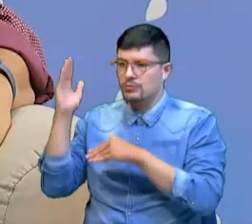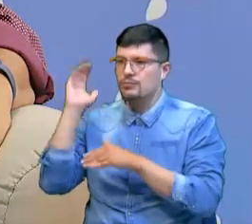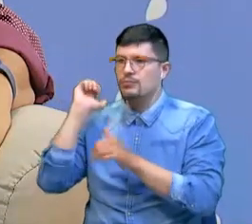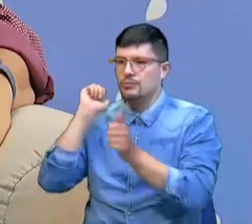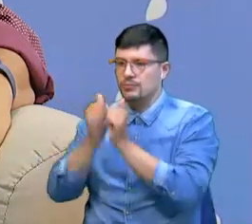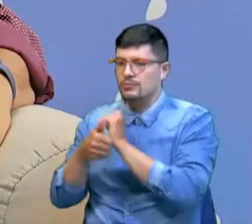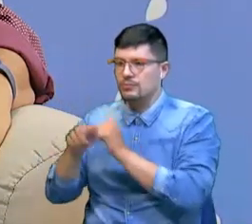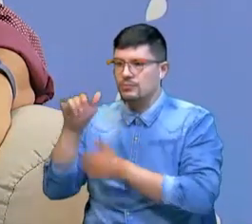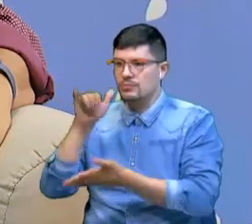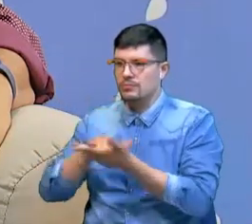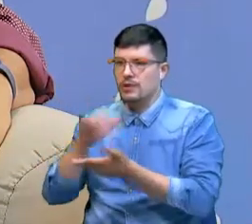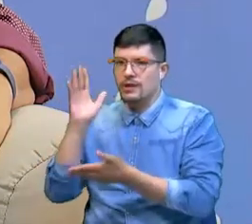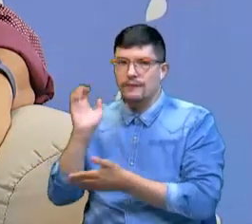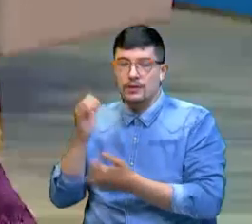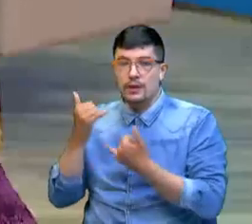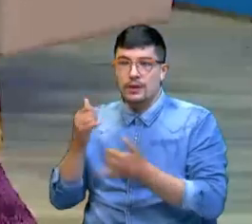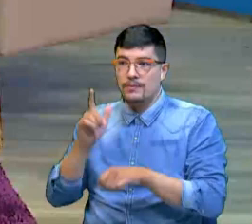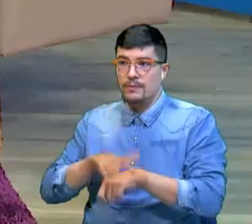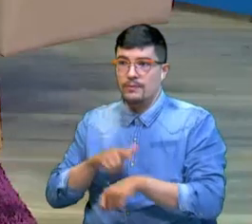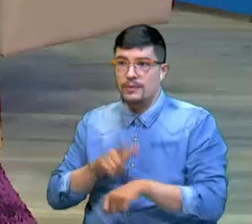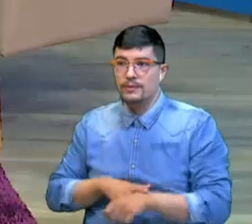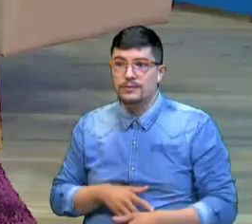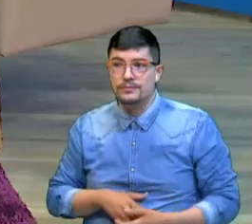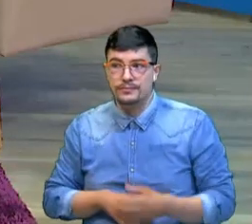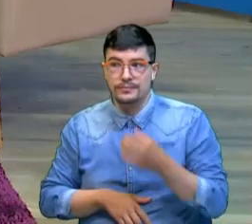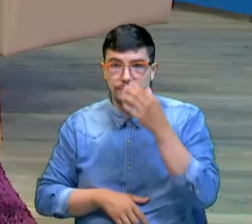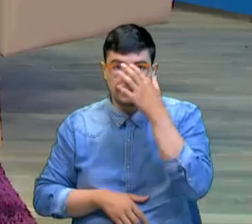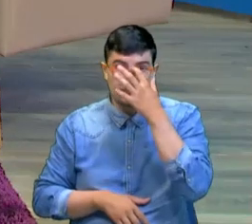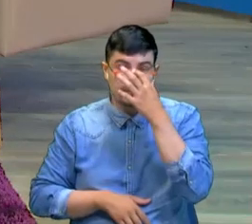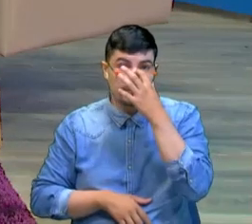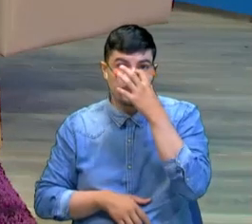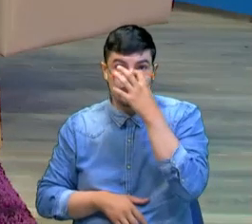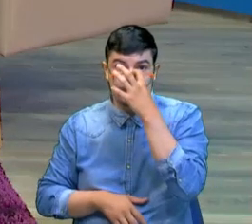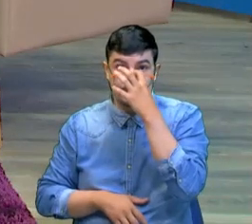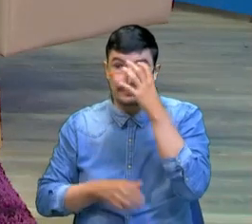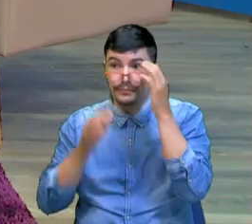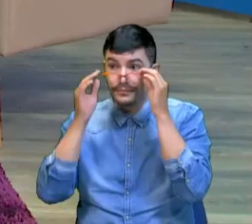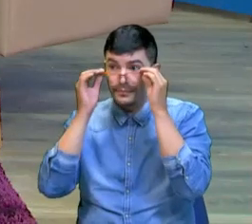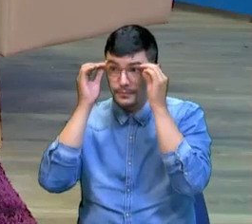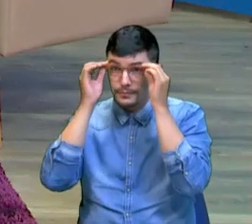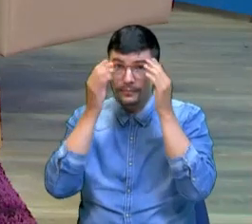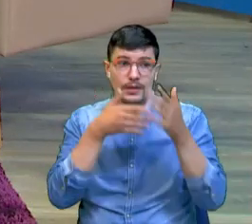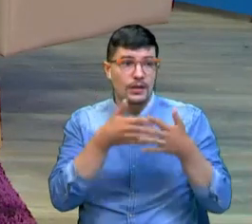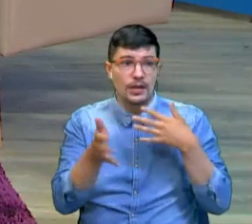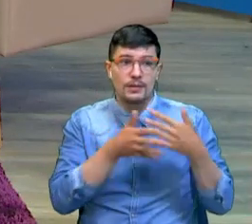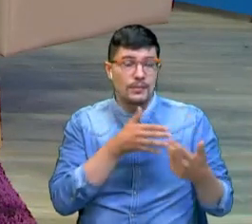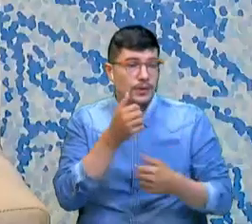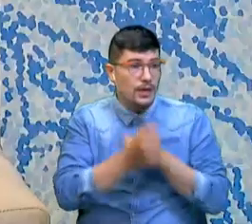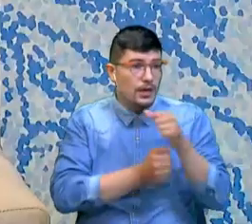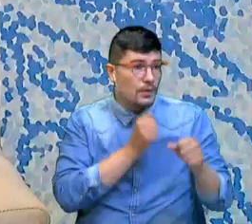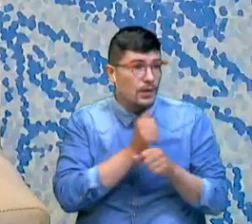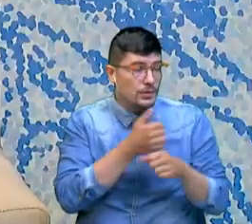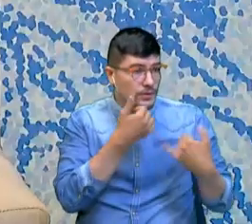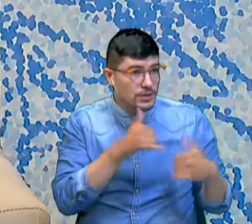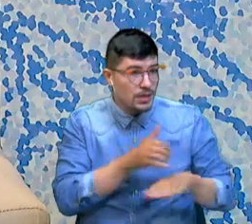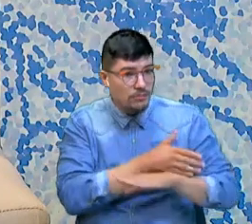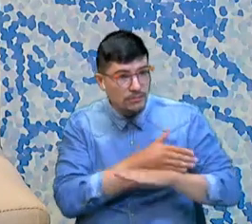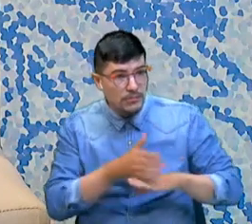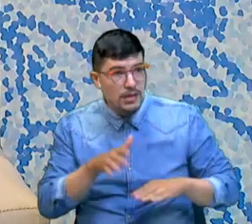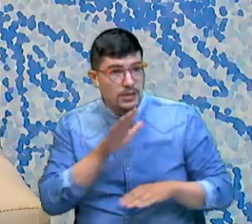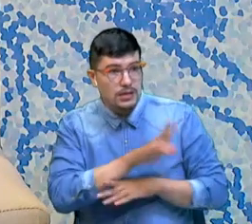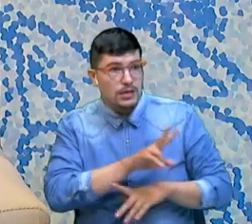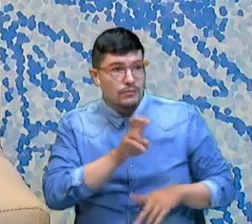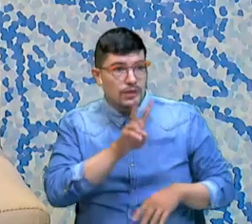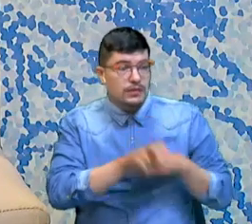ofreciendo el fondo en este momento. Abogado, y no importa la edad, no importa que ella ya haya pasado de los